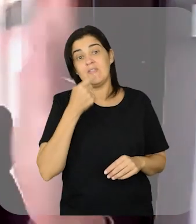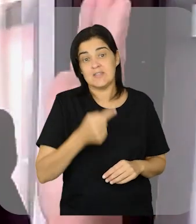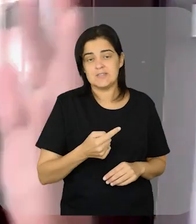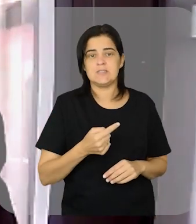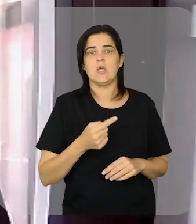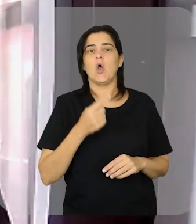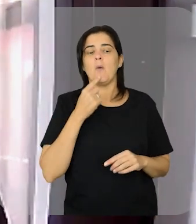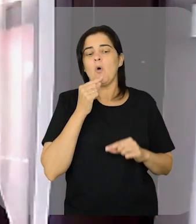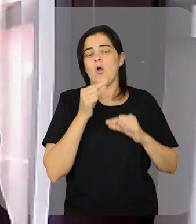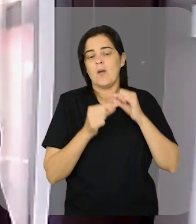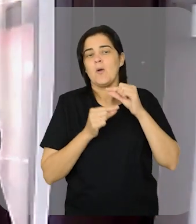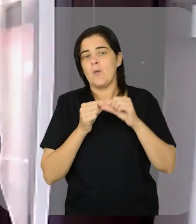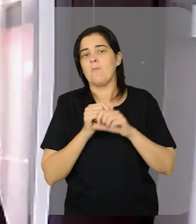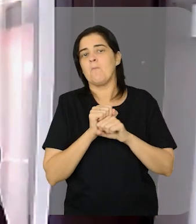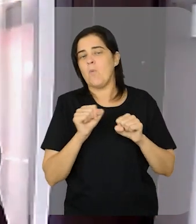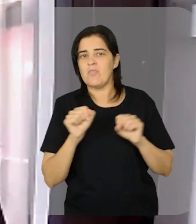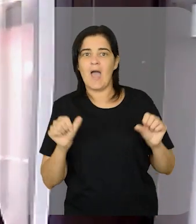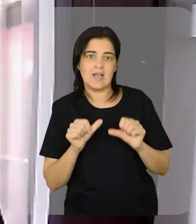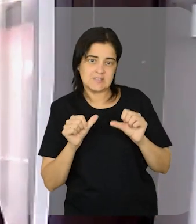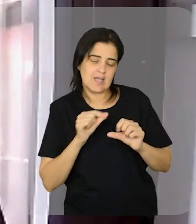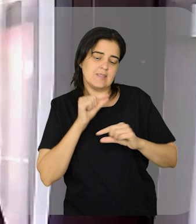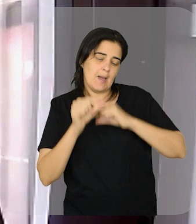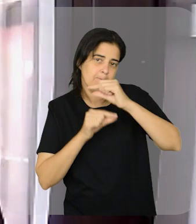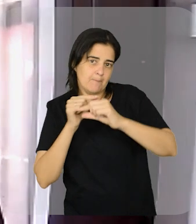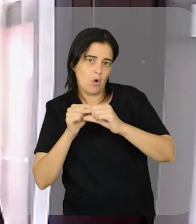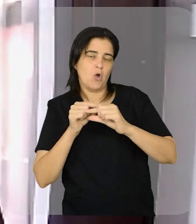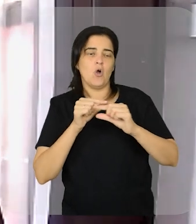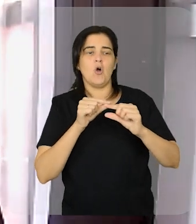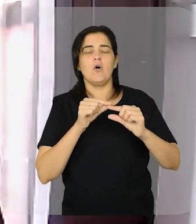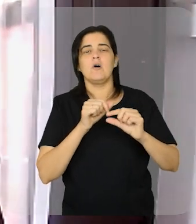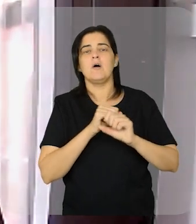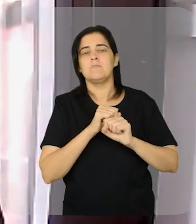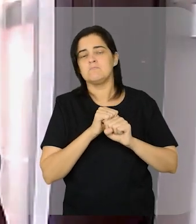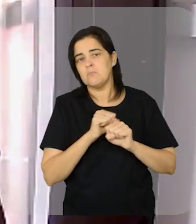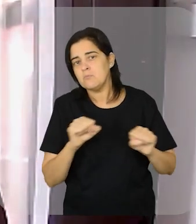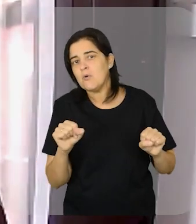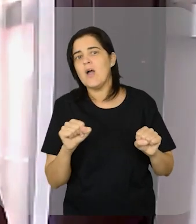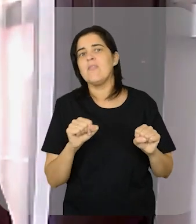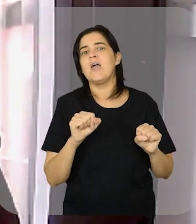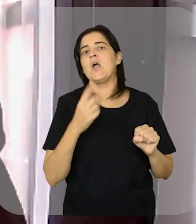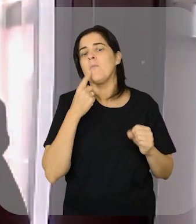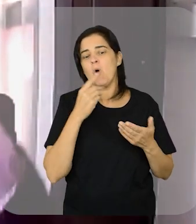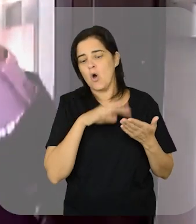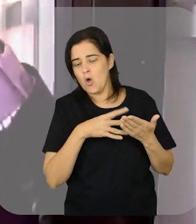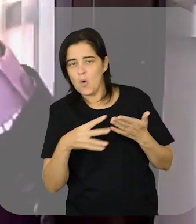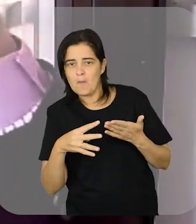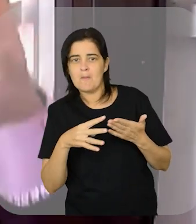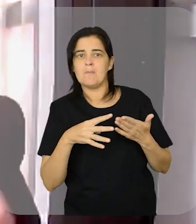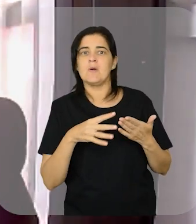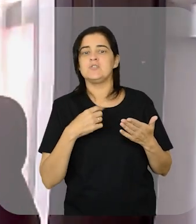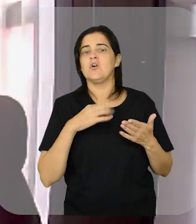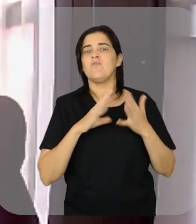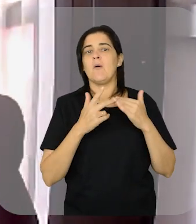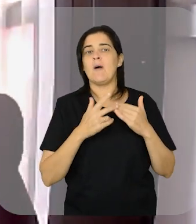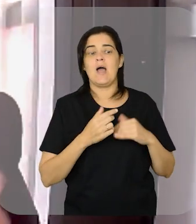una progresión, que lo podés hacer a través de lo podés hacer perfectamente a través de una rúbrica. Si yo estoy en la